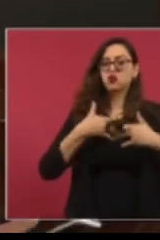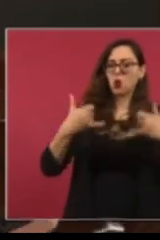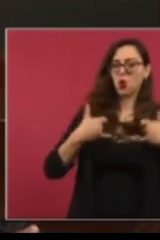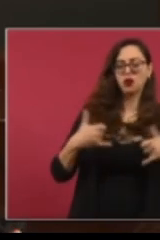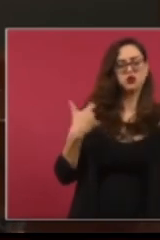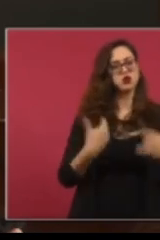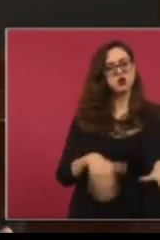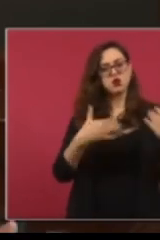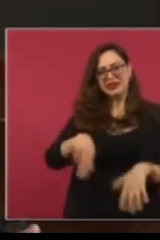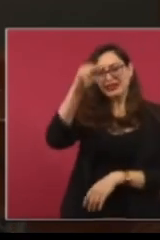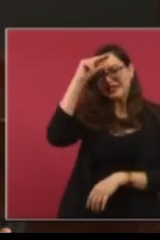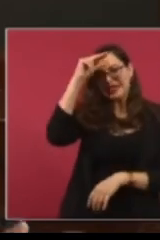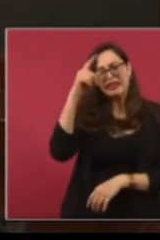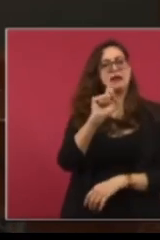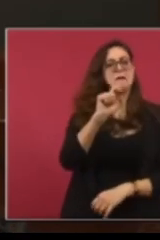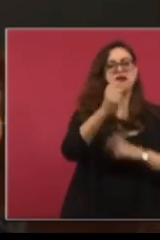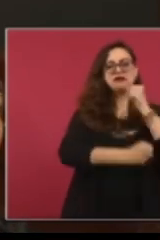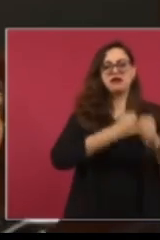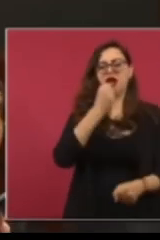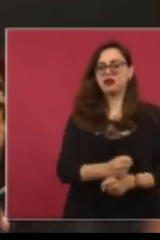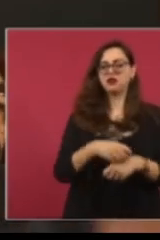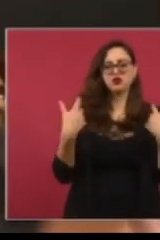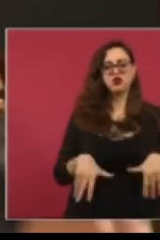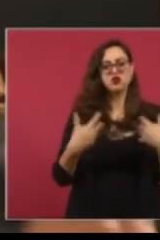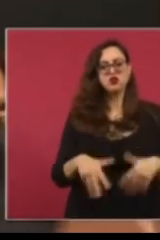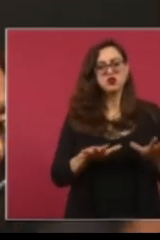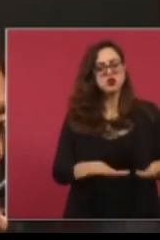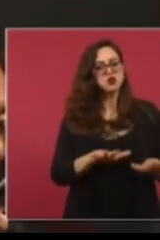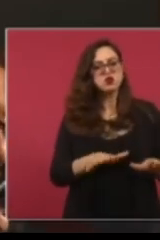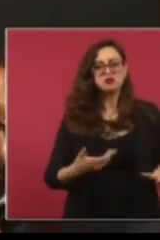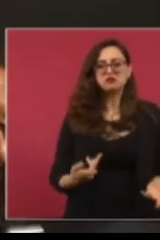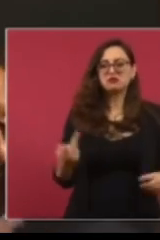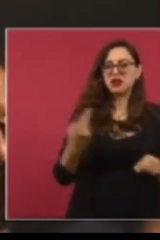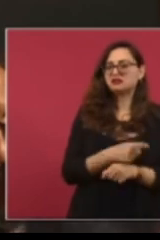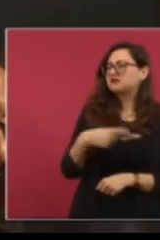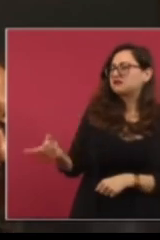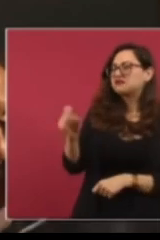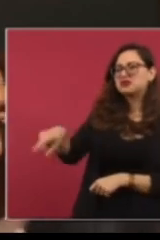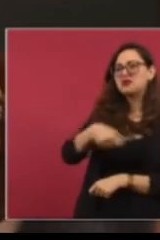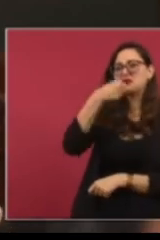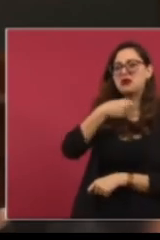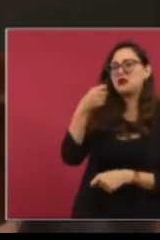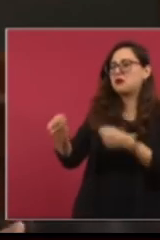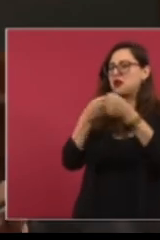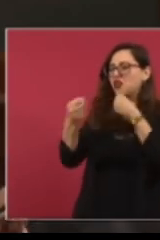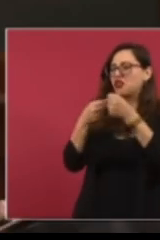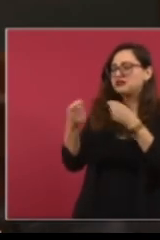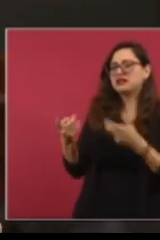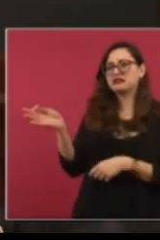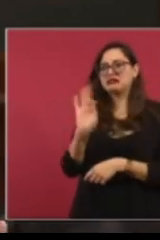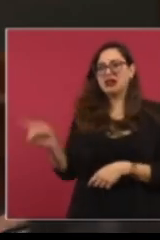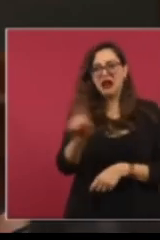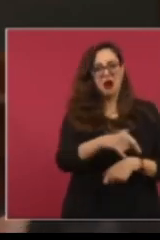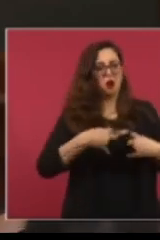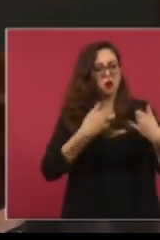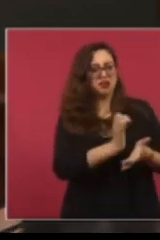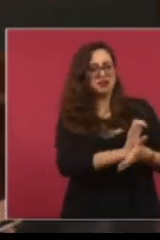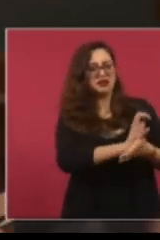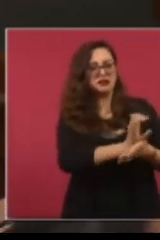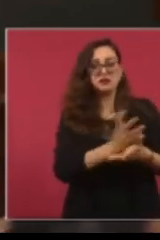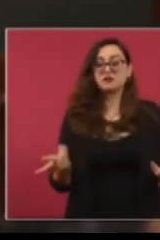amados se creen amados por el loco de palacio y toda la gente pobre todos los que creen se creen amados